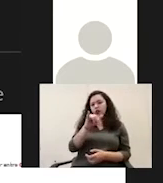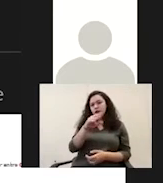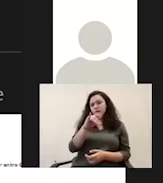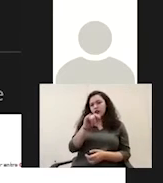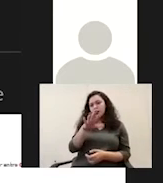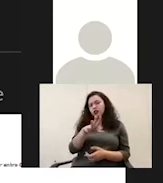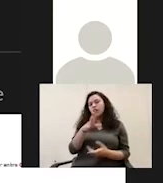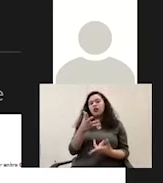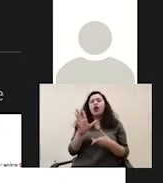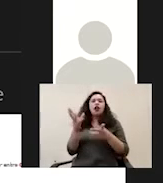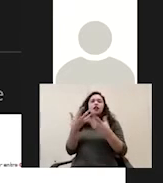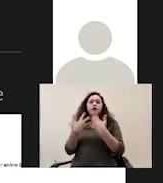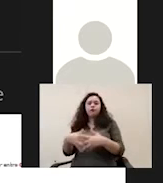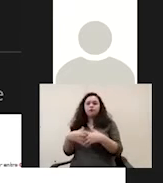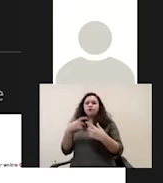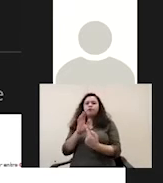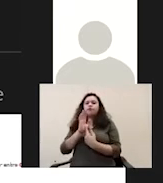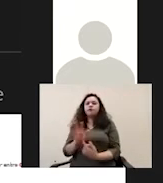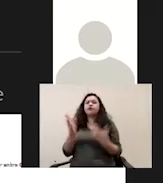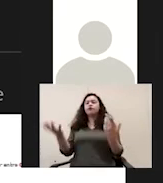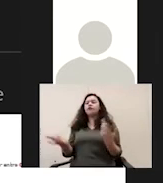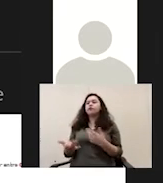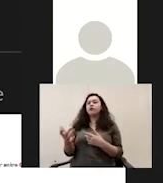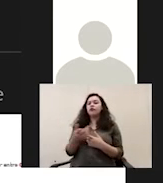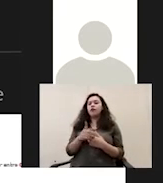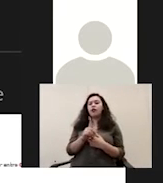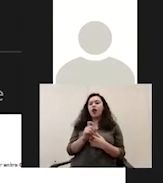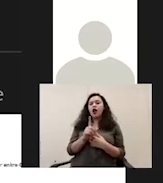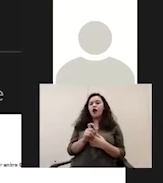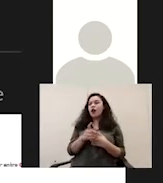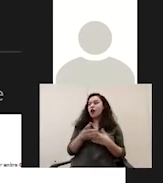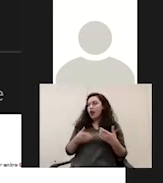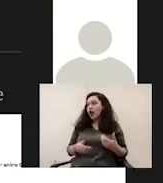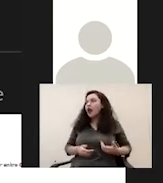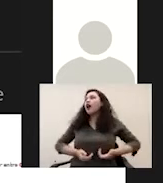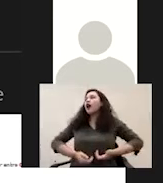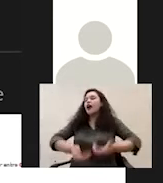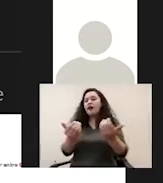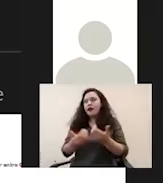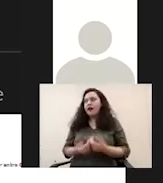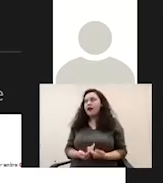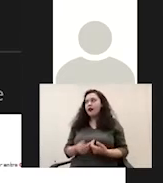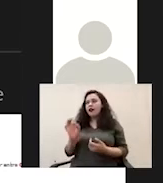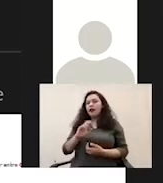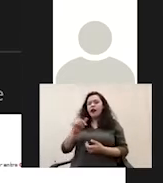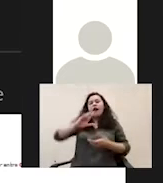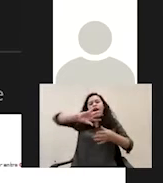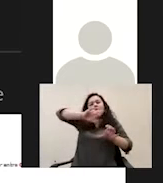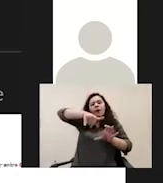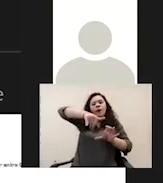ahorita se les va a mostrar, se la van a tomar al agua que viene de la calle, el agua que a lo mejor está en la llave